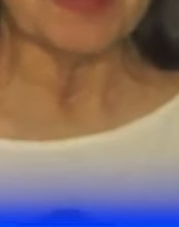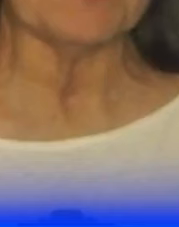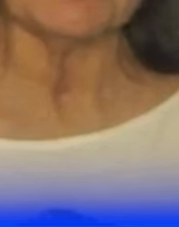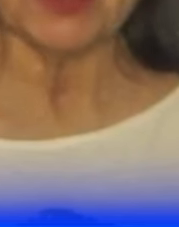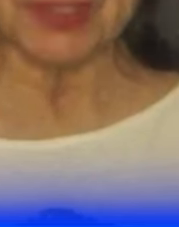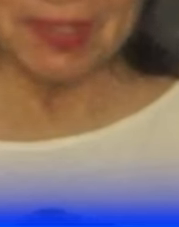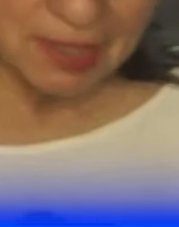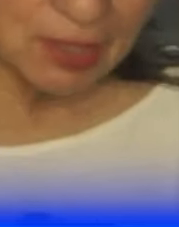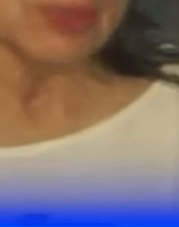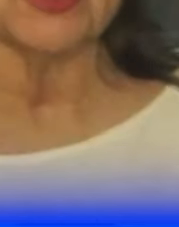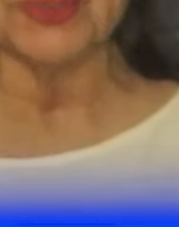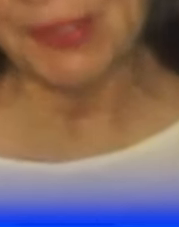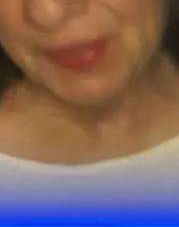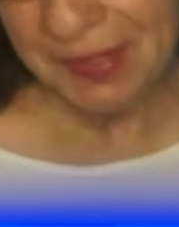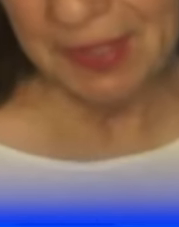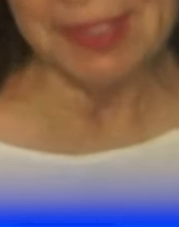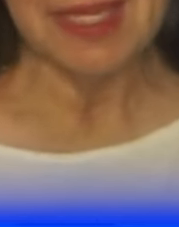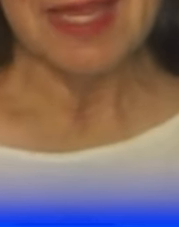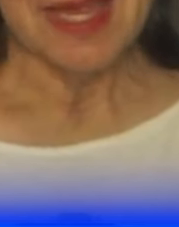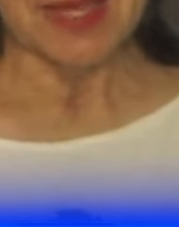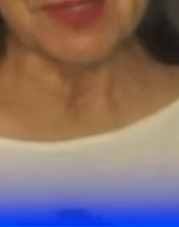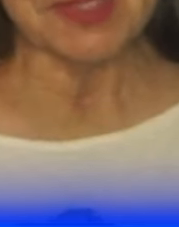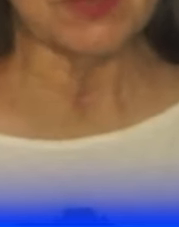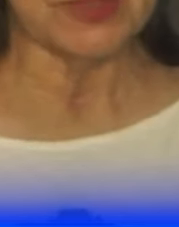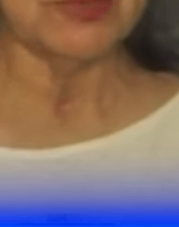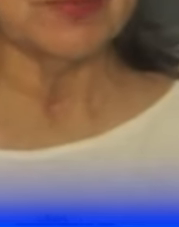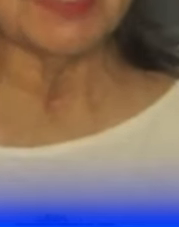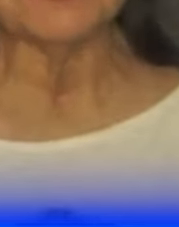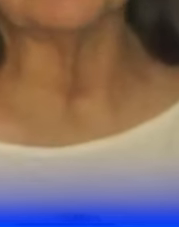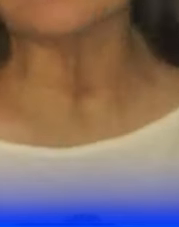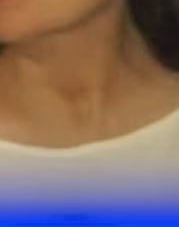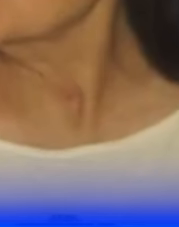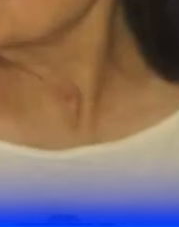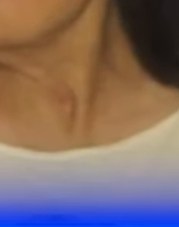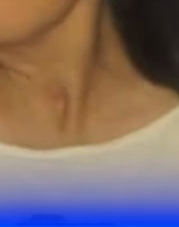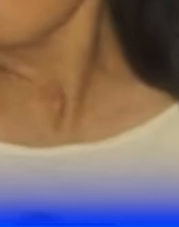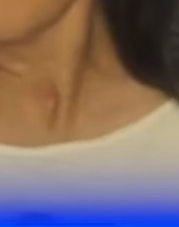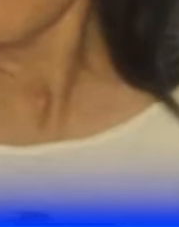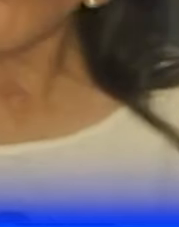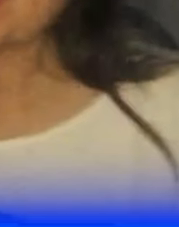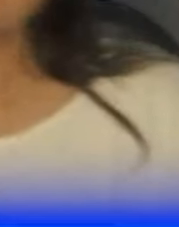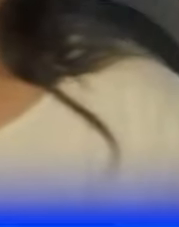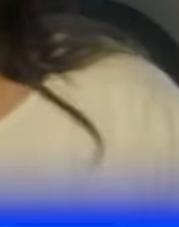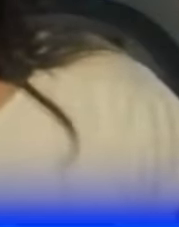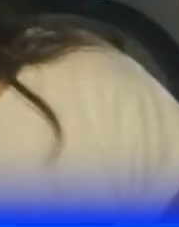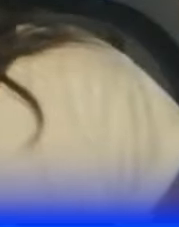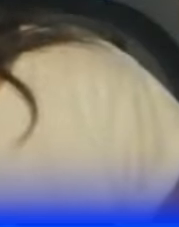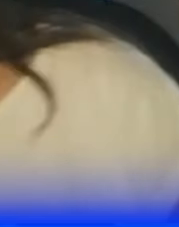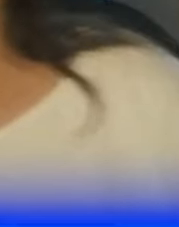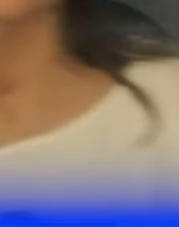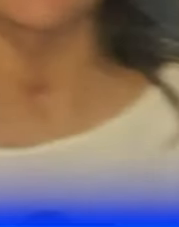bien? Esperemos que sí, yo creo que sí. Así que bueno, acá estamos en una nueva reacción